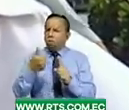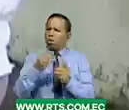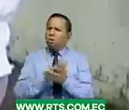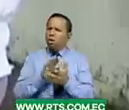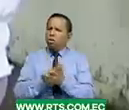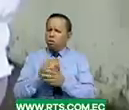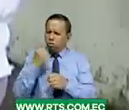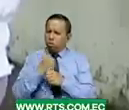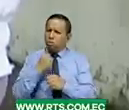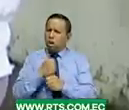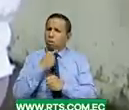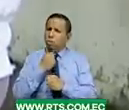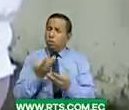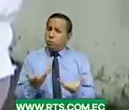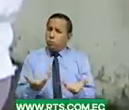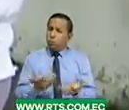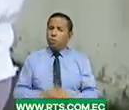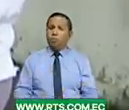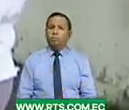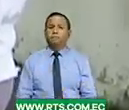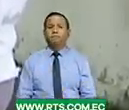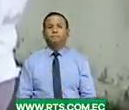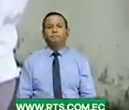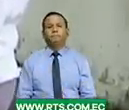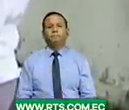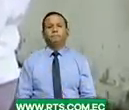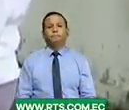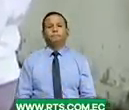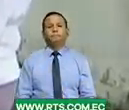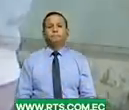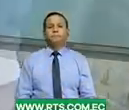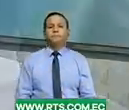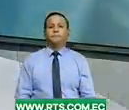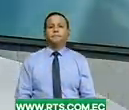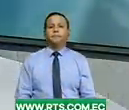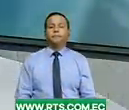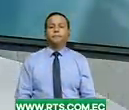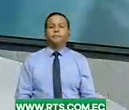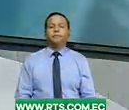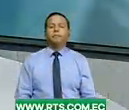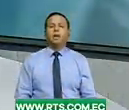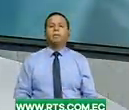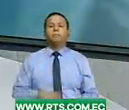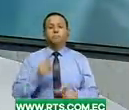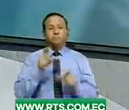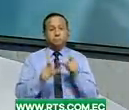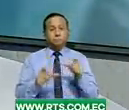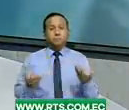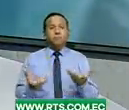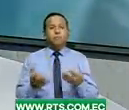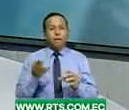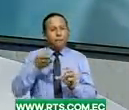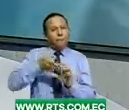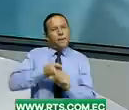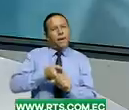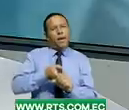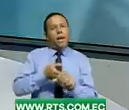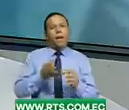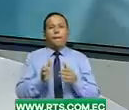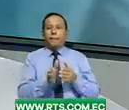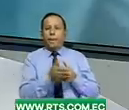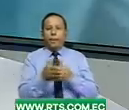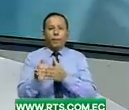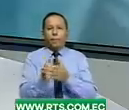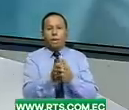trabajador. Informó José Morales. Dos pasajeras del sistema de transporte masivo